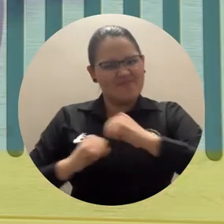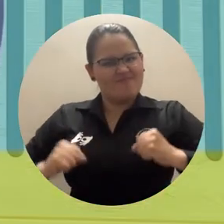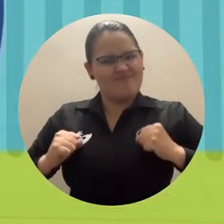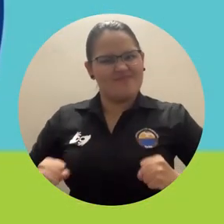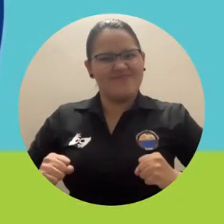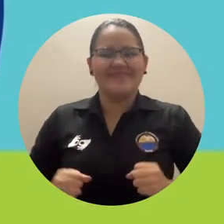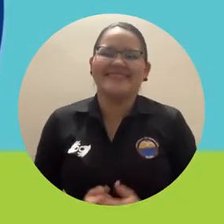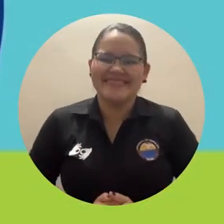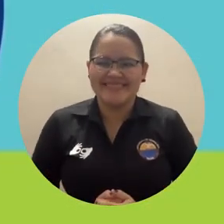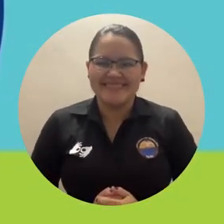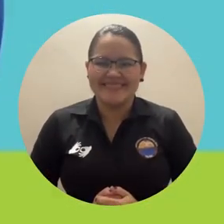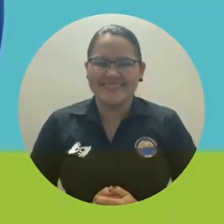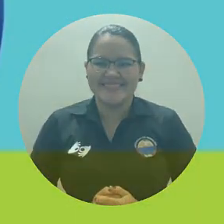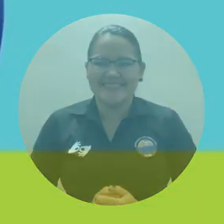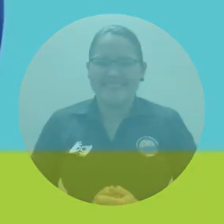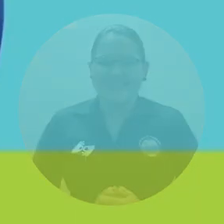¡Gracias!